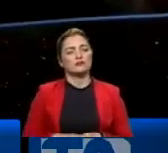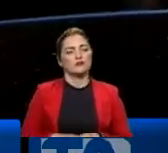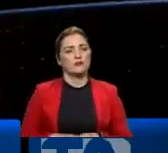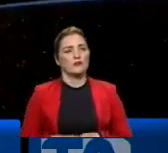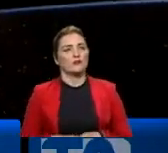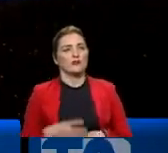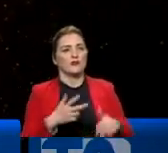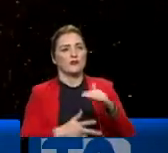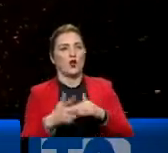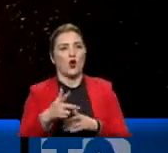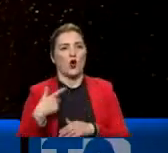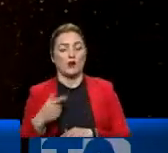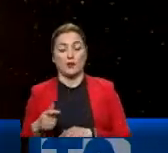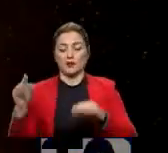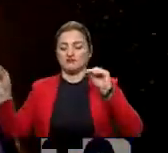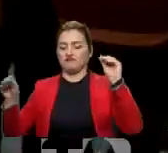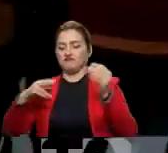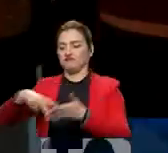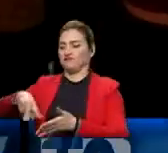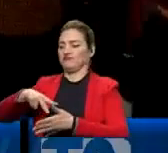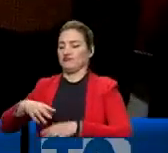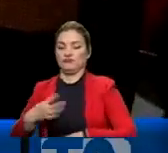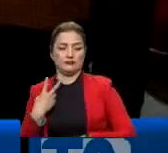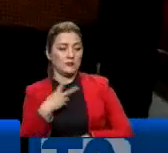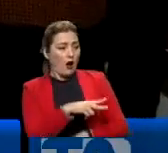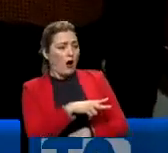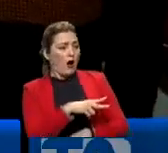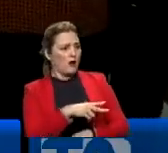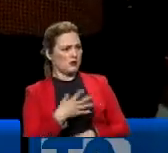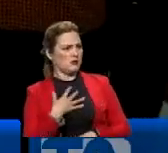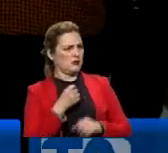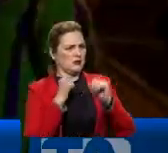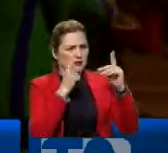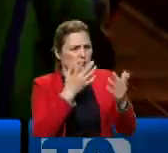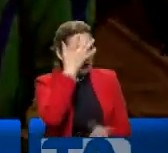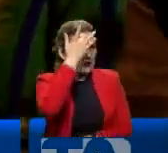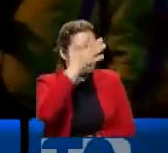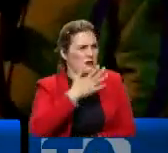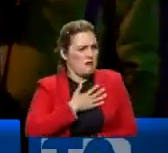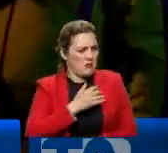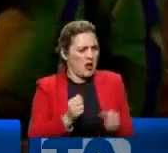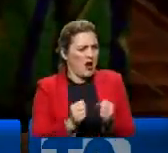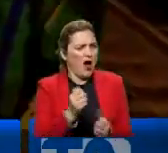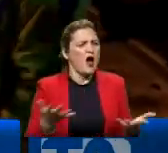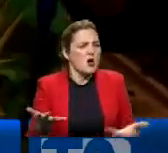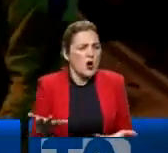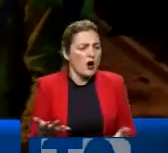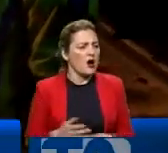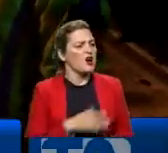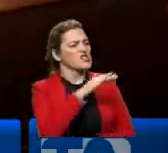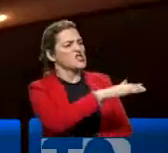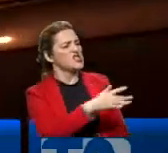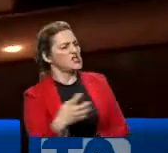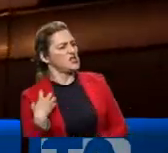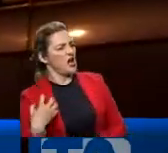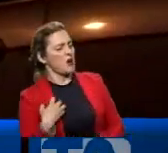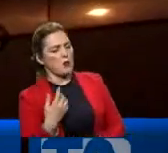conductores sorprendidos salieron de los centros de distracción e increparon a los agentes por no habilitar parqueaderos